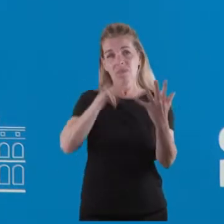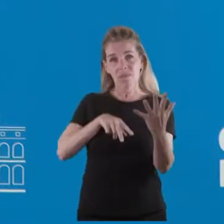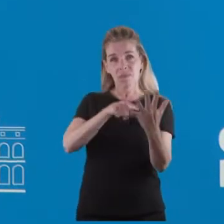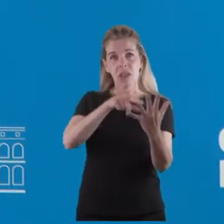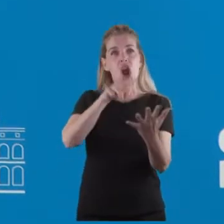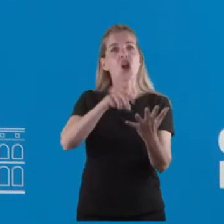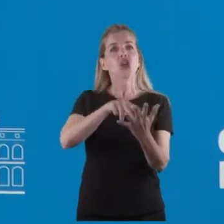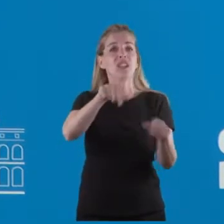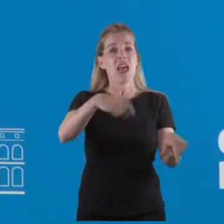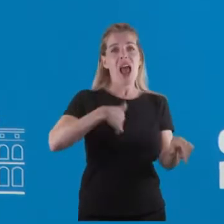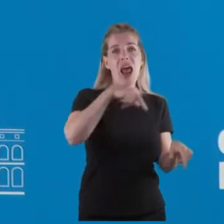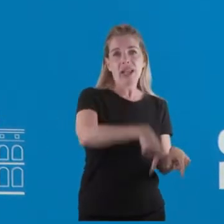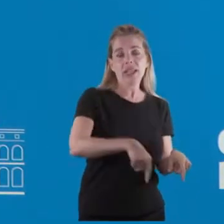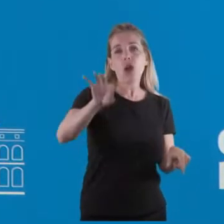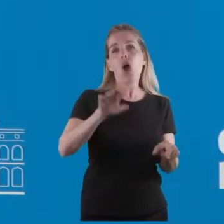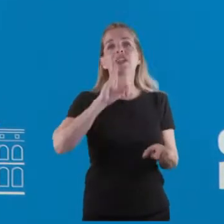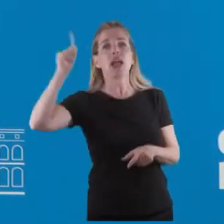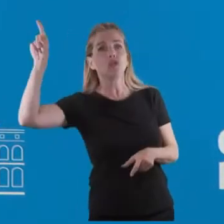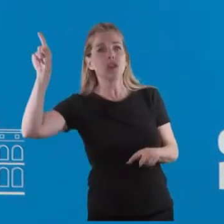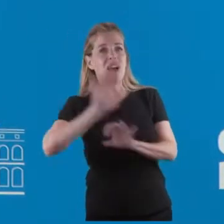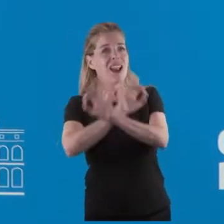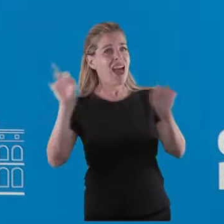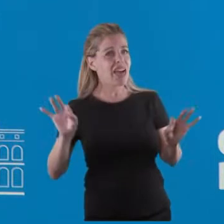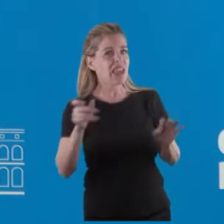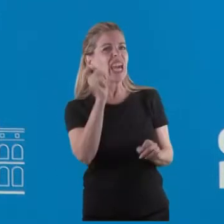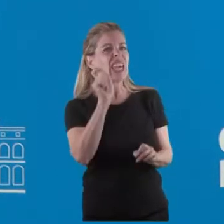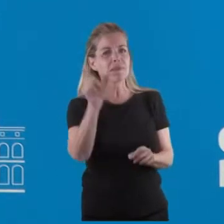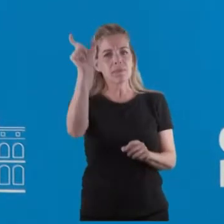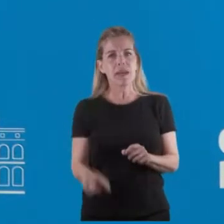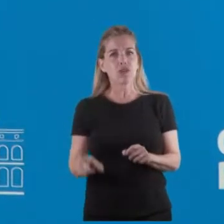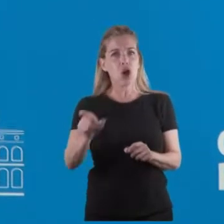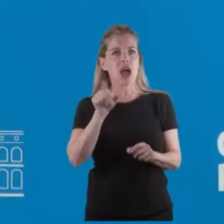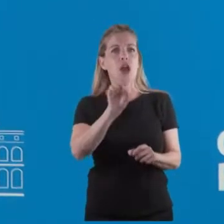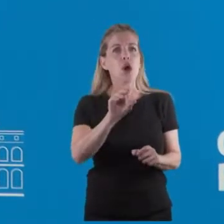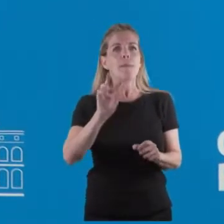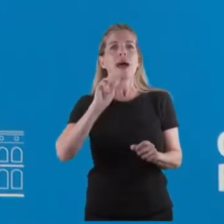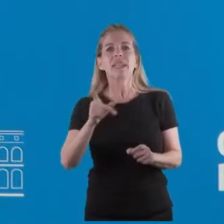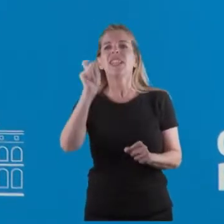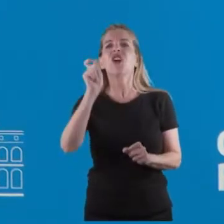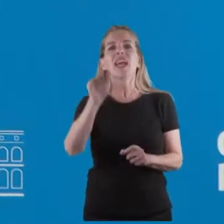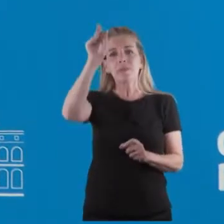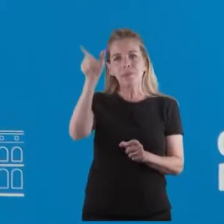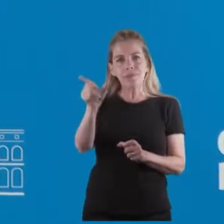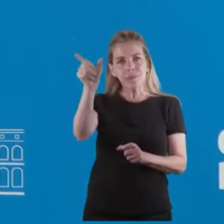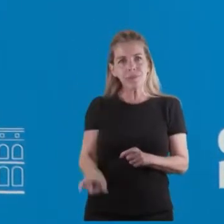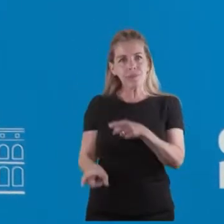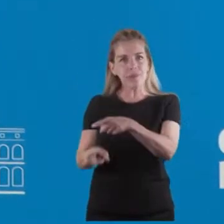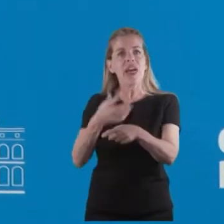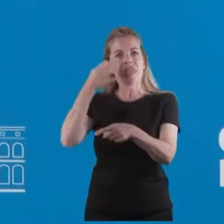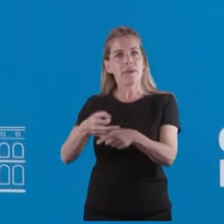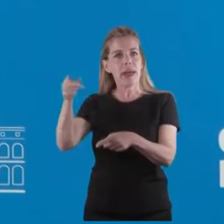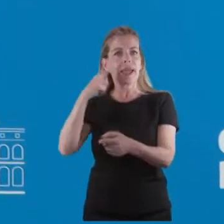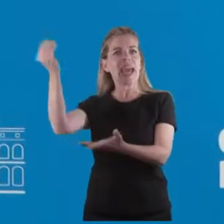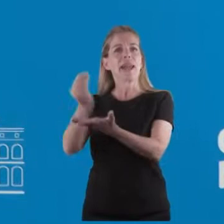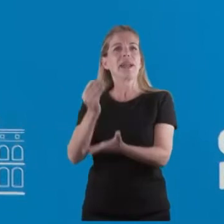medio argentino ni de los eeuu citando a alguien con nombre y apellido que hable de verdad en nombre del departamento de